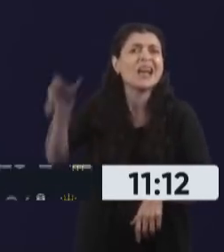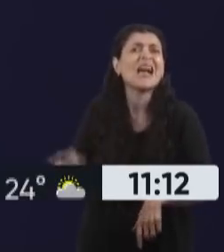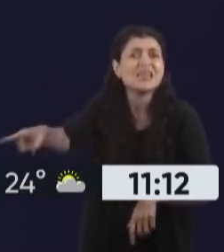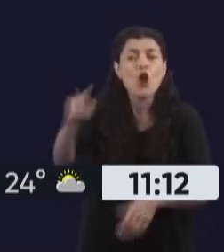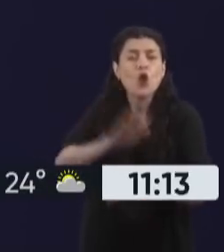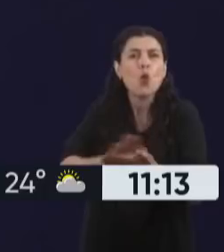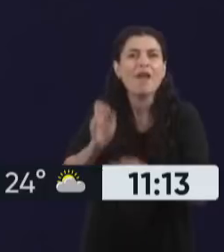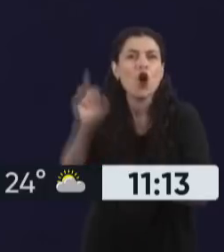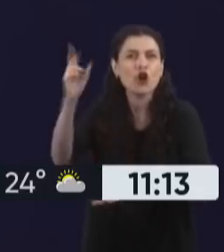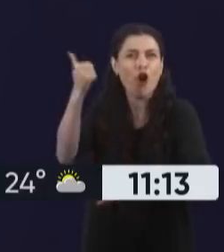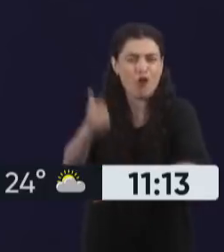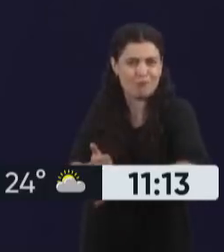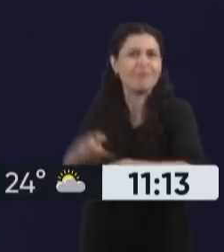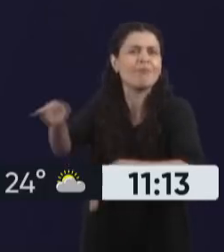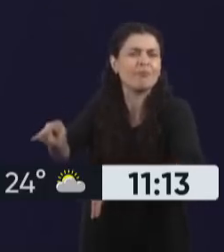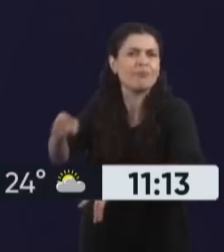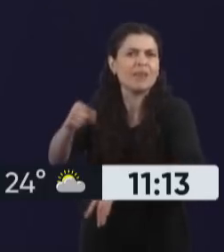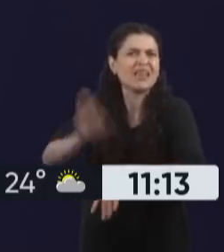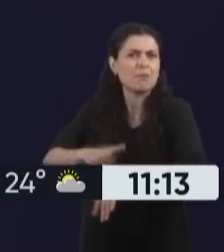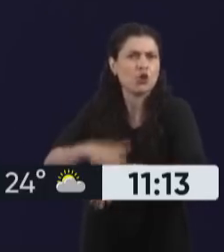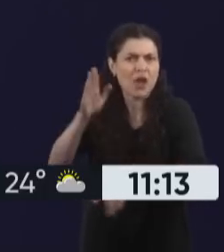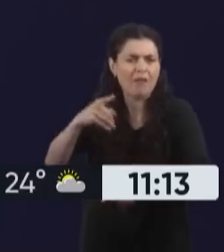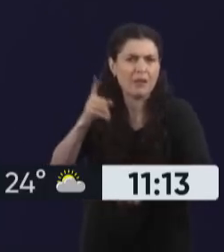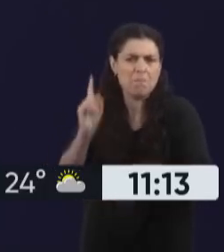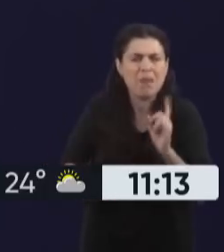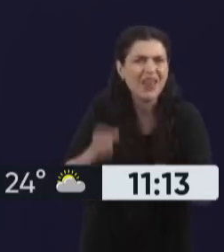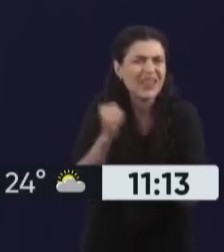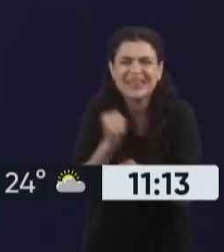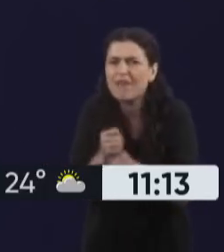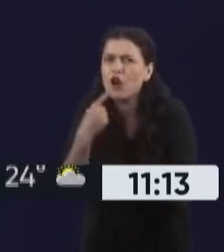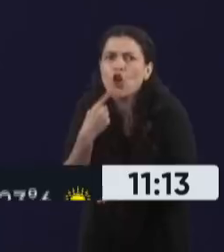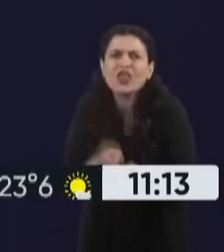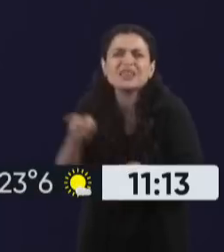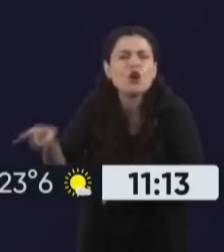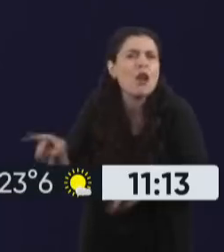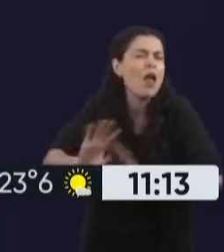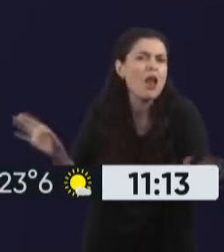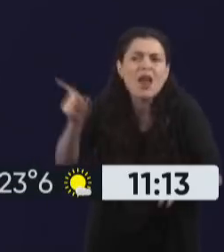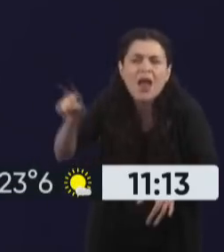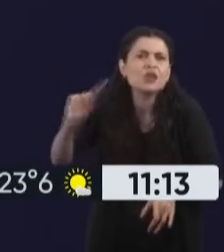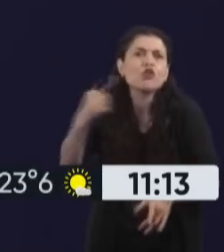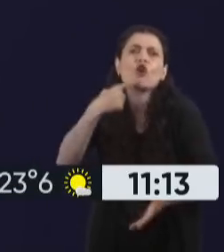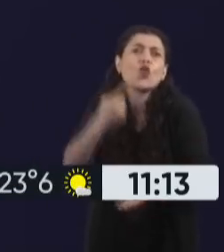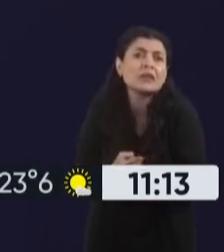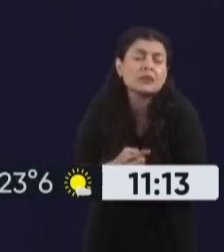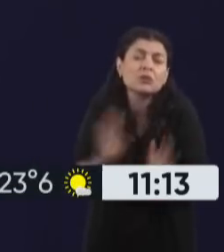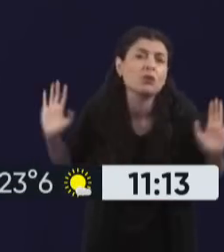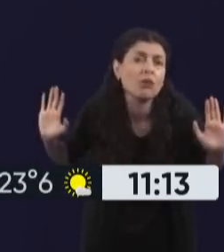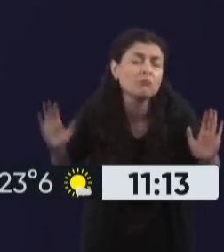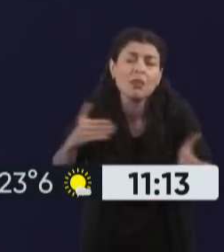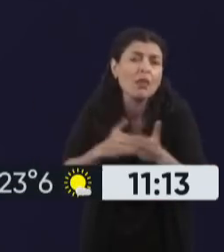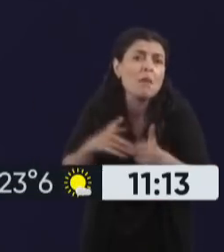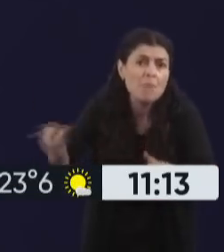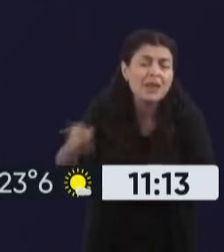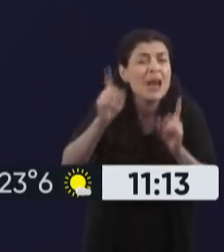nuevo rol, ya no de embajador, sino de canciller, y es una decisión que ha tomado él y que efectivamente consta de